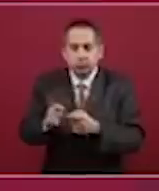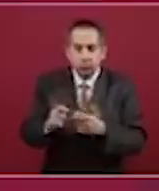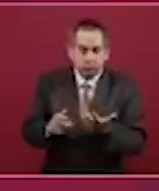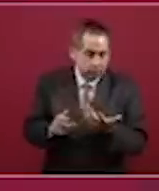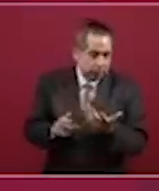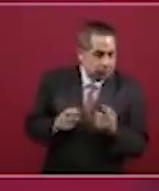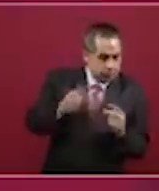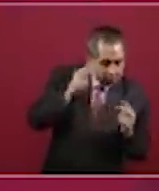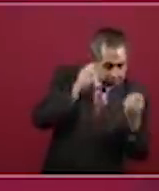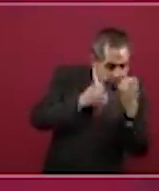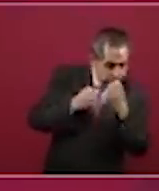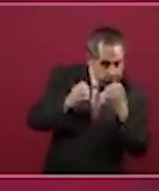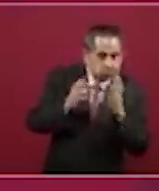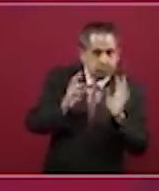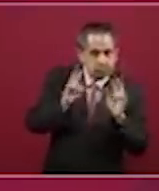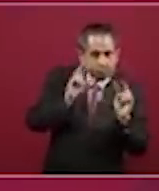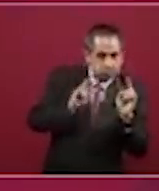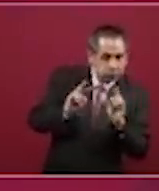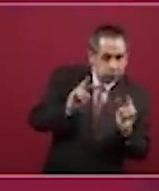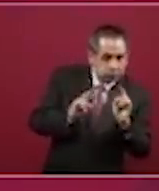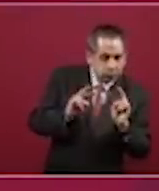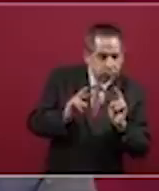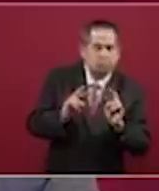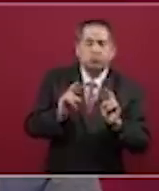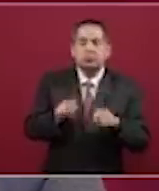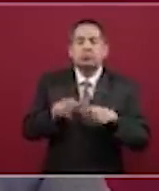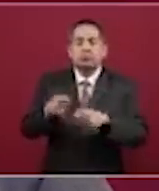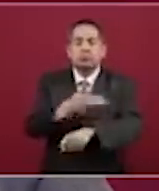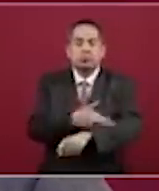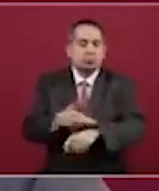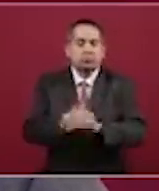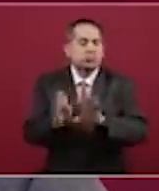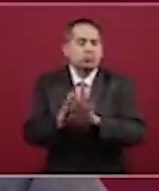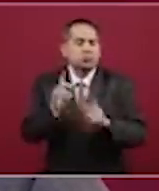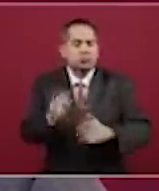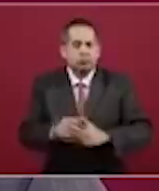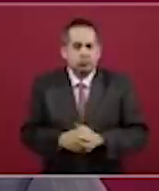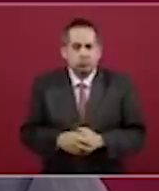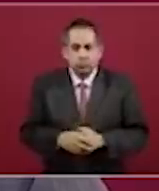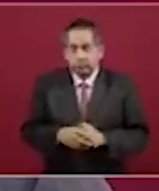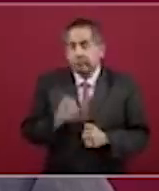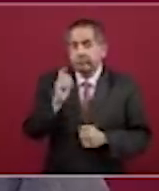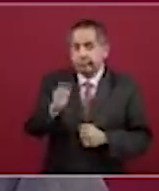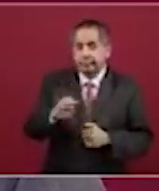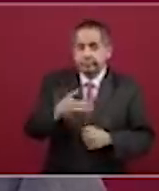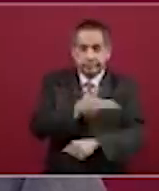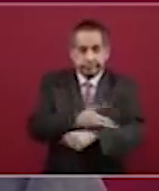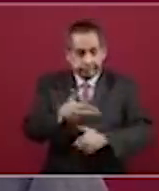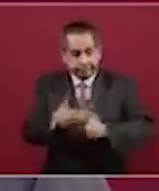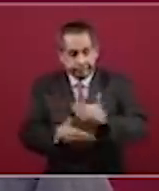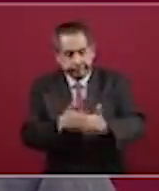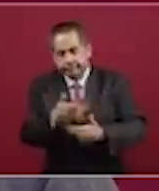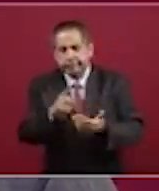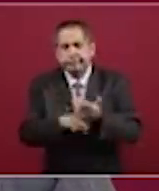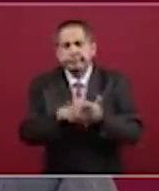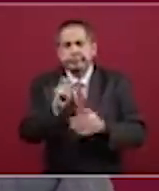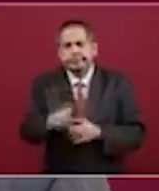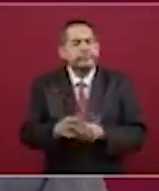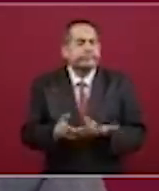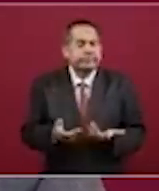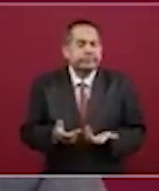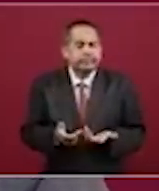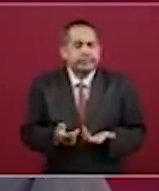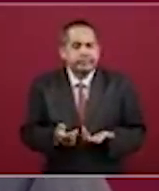de eso se hace este proceso. Ahora, este proceso, curiosamente, también